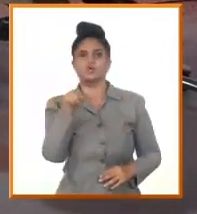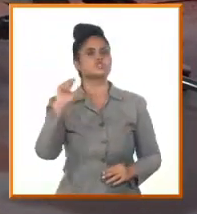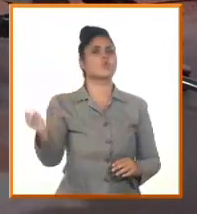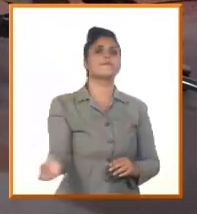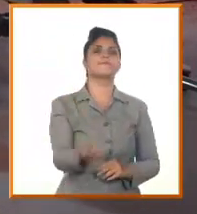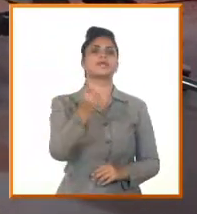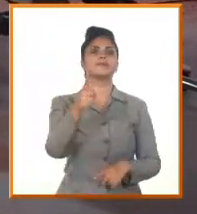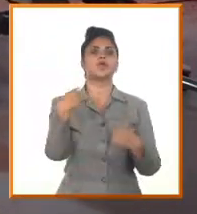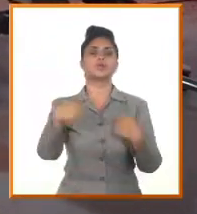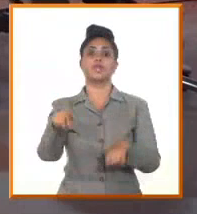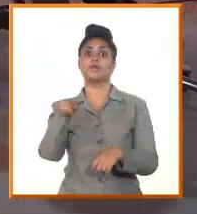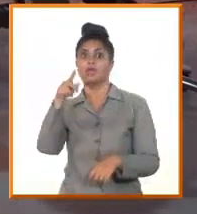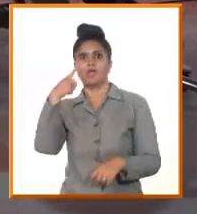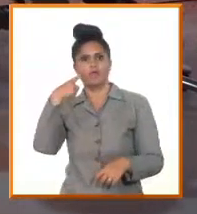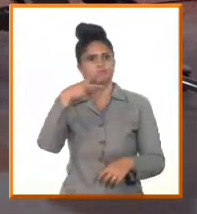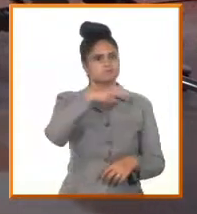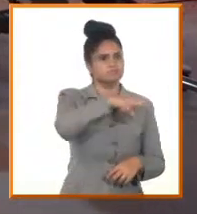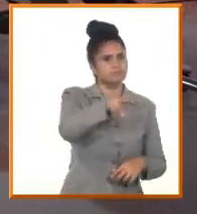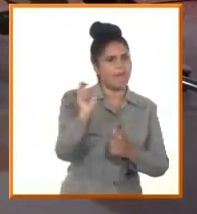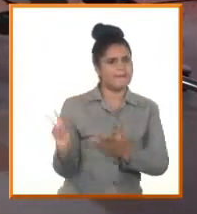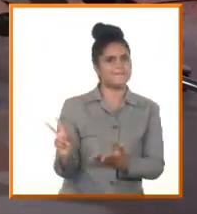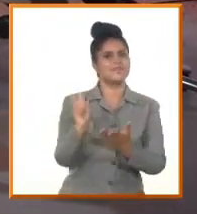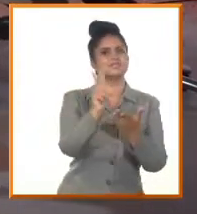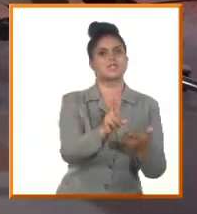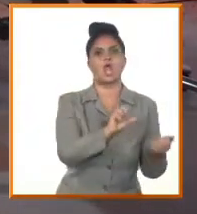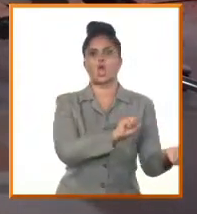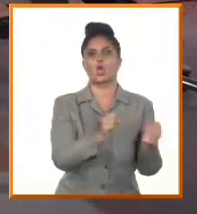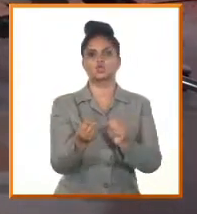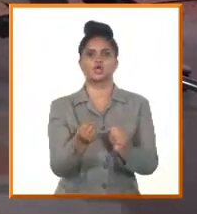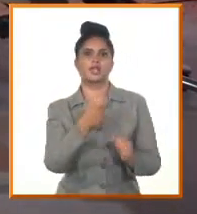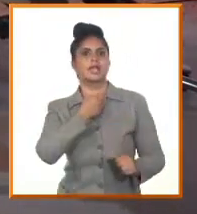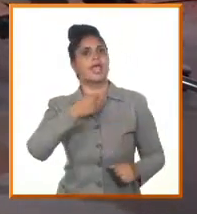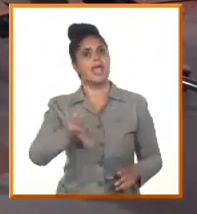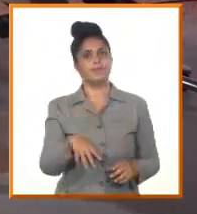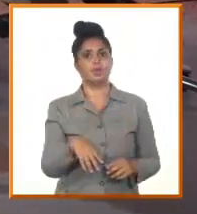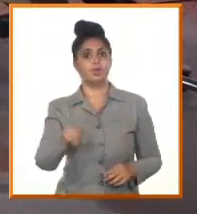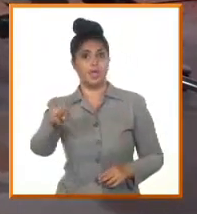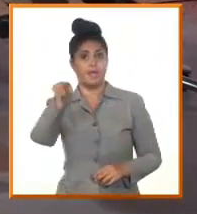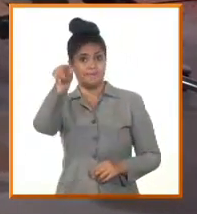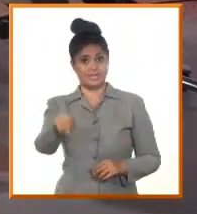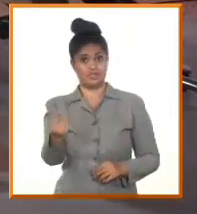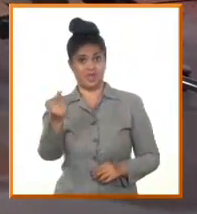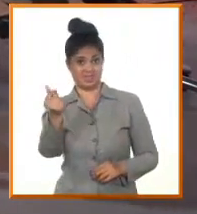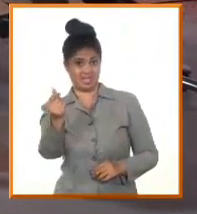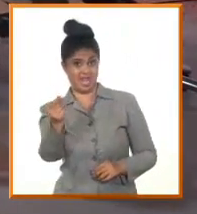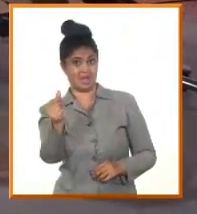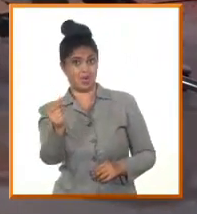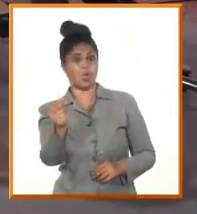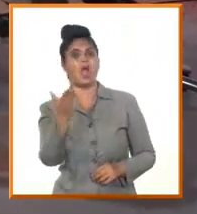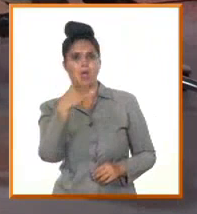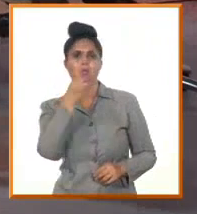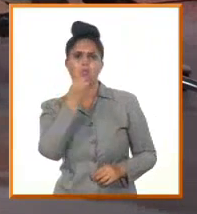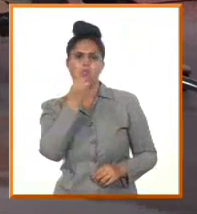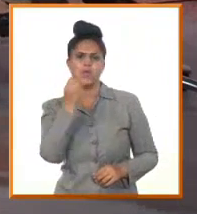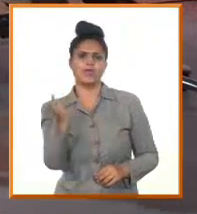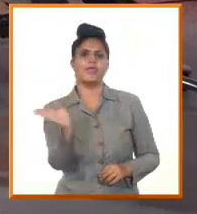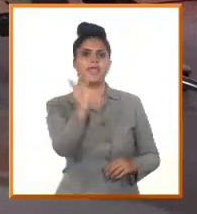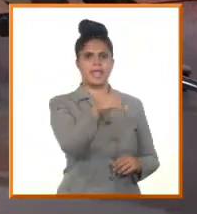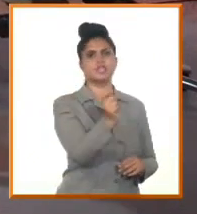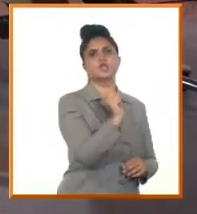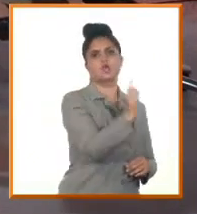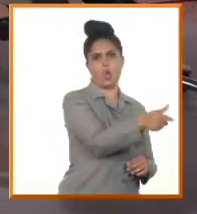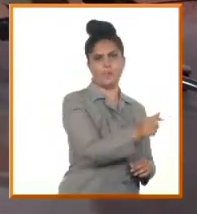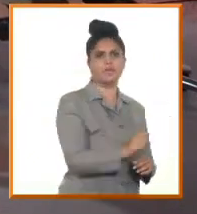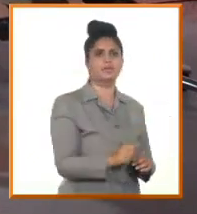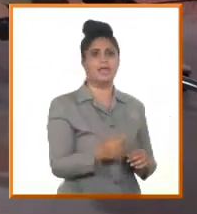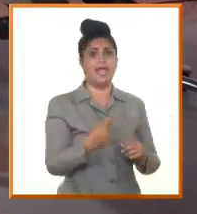el mercado empieza a ver señales usted tiene dinero para acceder usted podrá comprar en el mercado usted no tiene dinero Usted no podrá entrar si usted